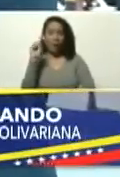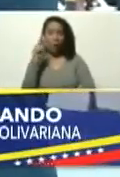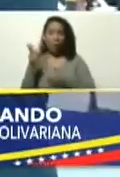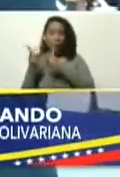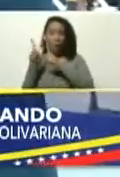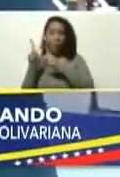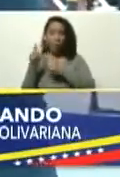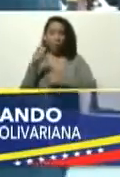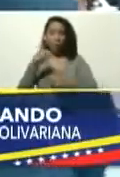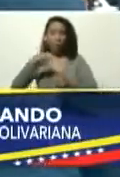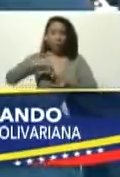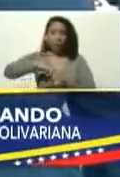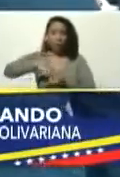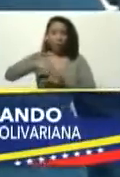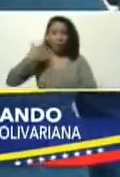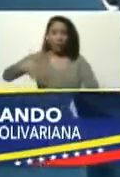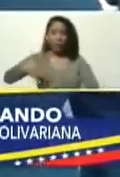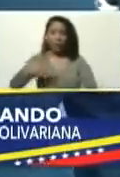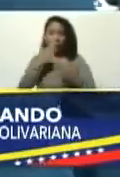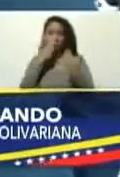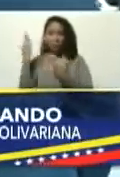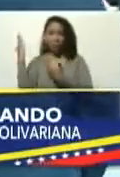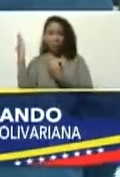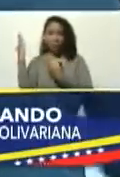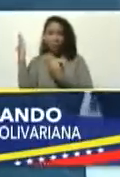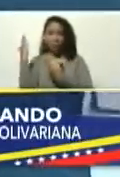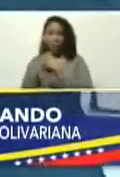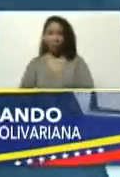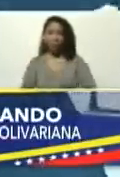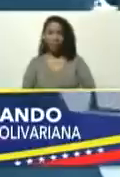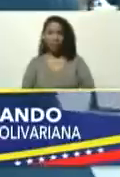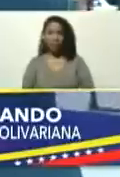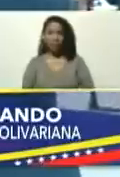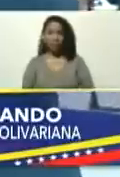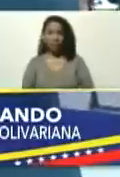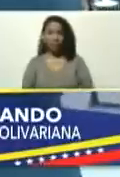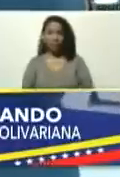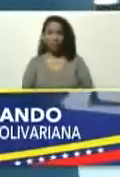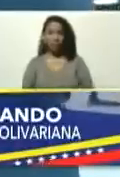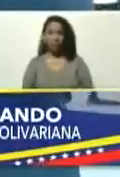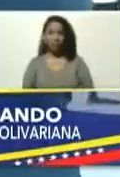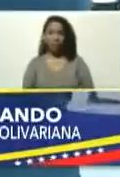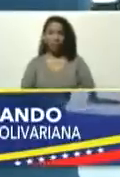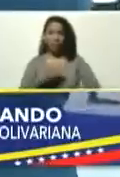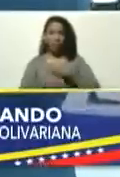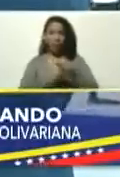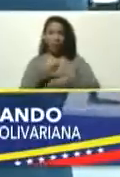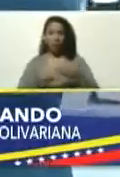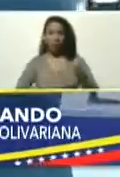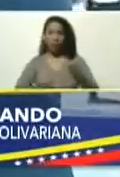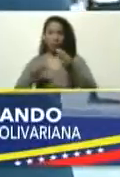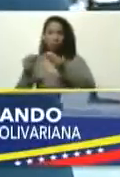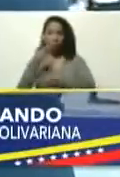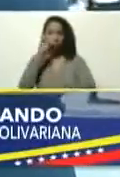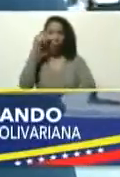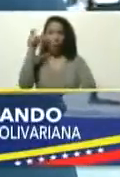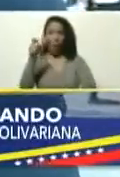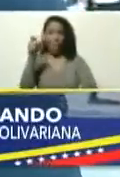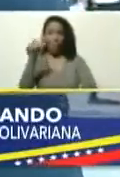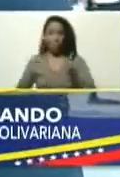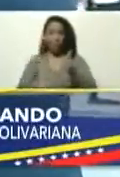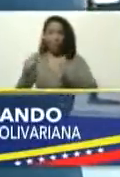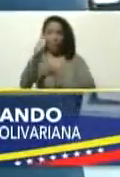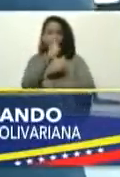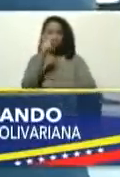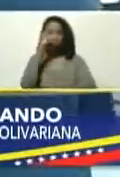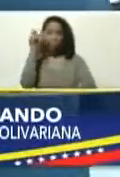la de RE. El ciudadano mayor general José Rafael Silva Ponte hace entrega del estandarte al ciudadano mayor general Santiago